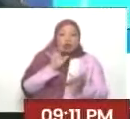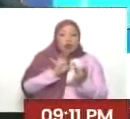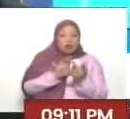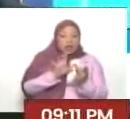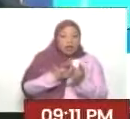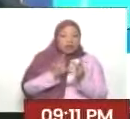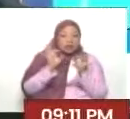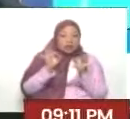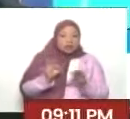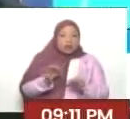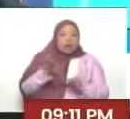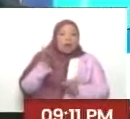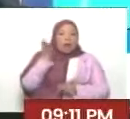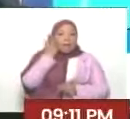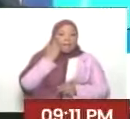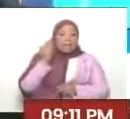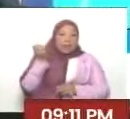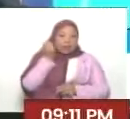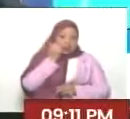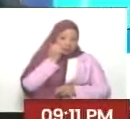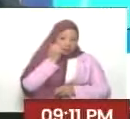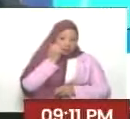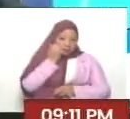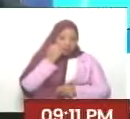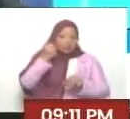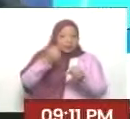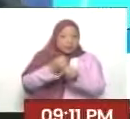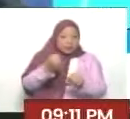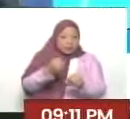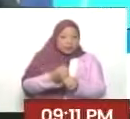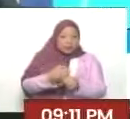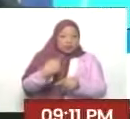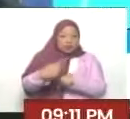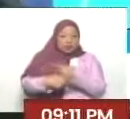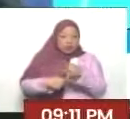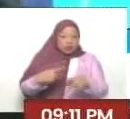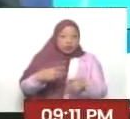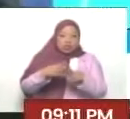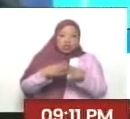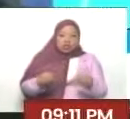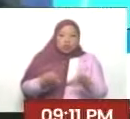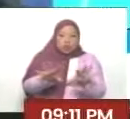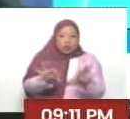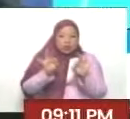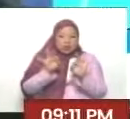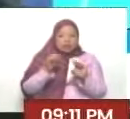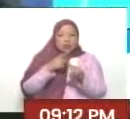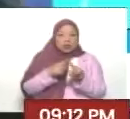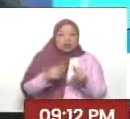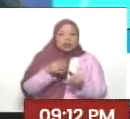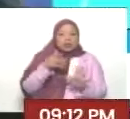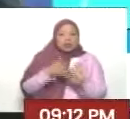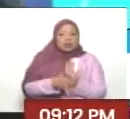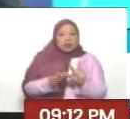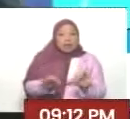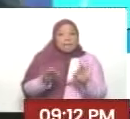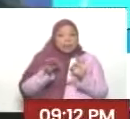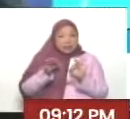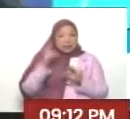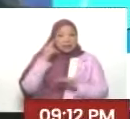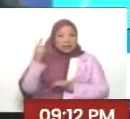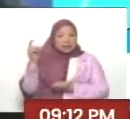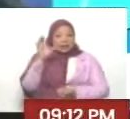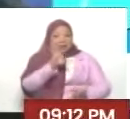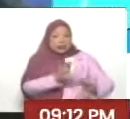directo. Madrina para reforzar todo el trabajo en Miranda en todos los sentidos, pero sobre todo ella es especialista